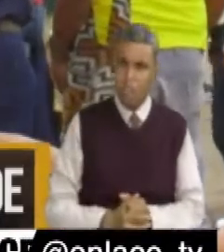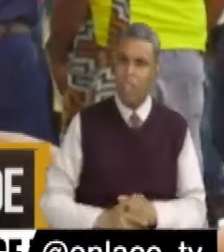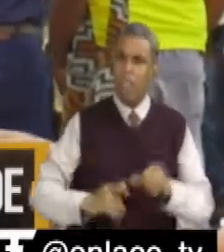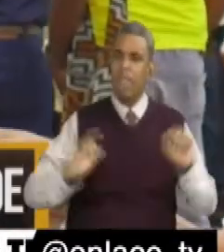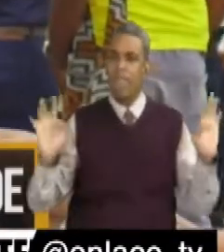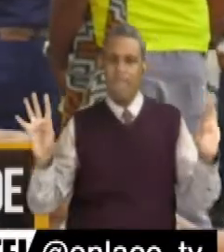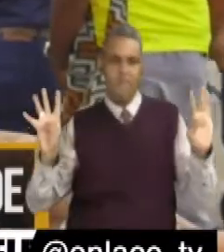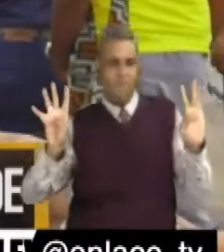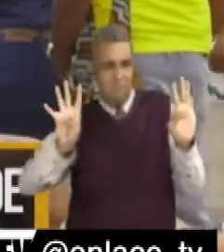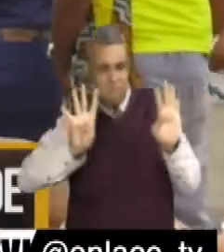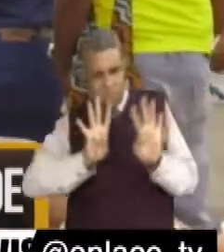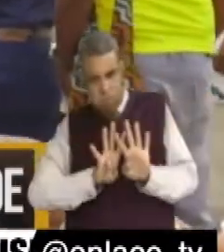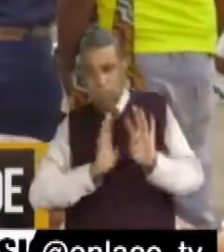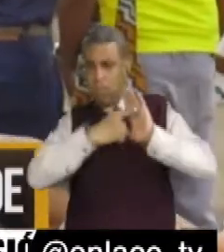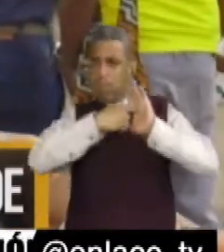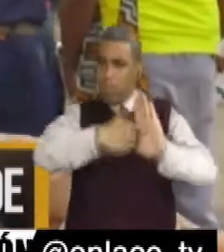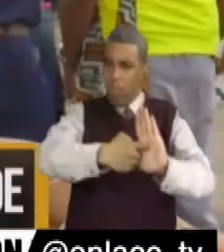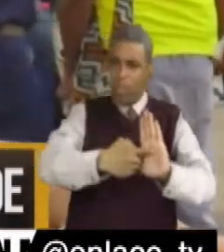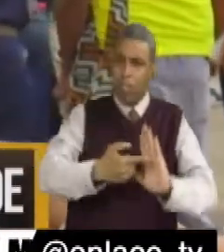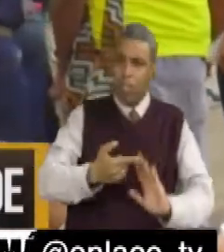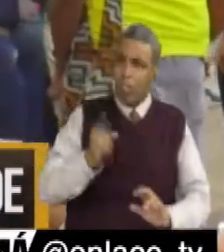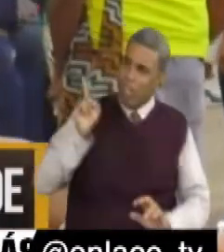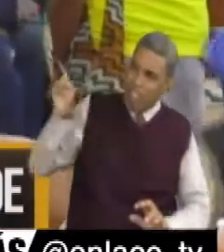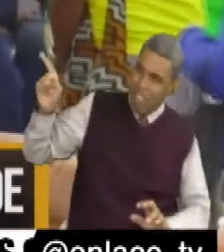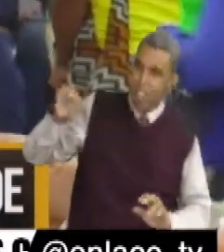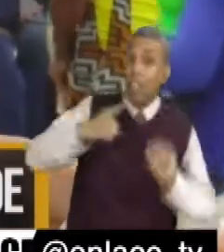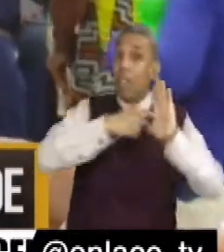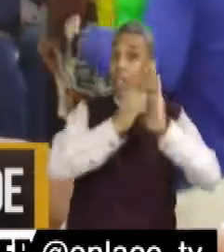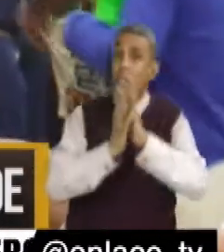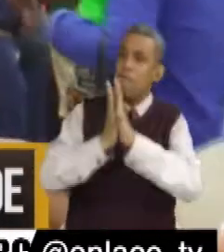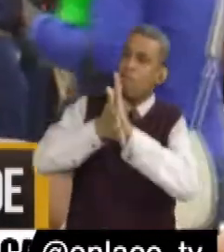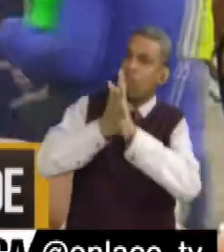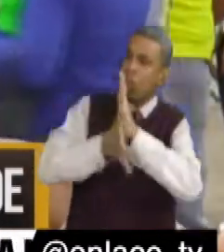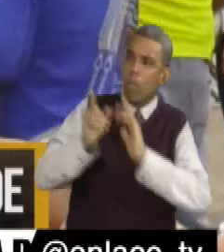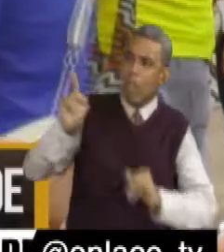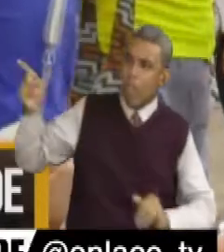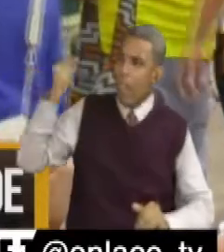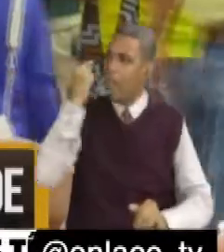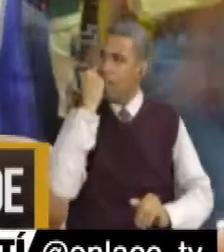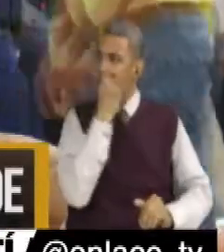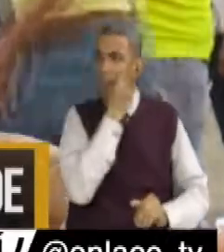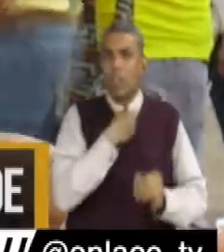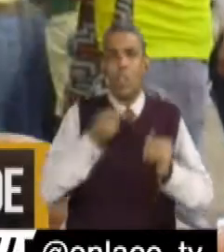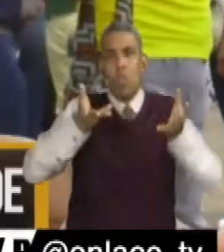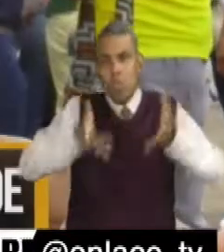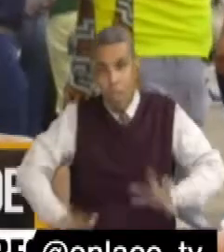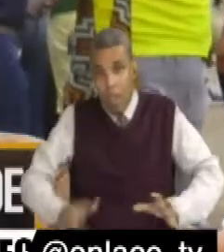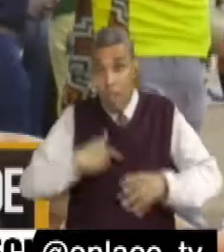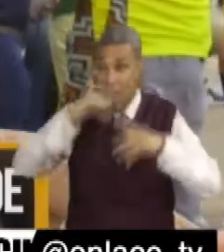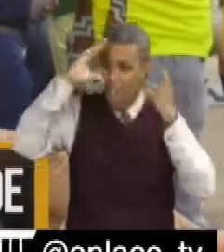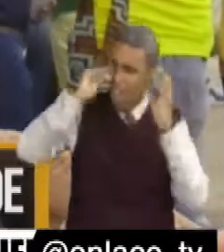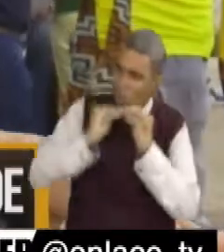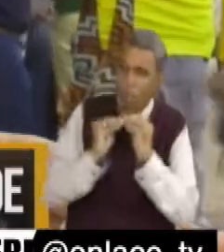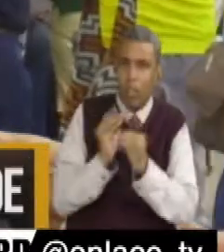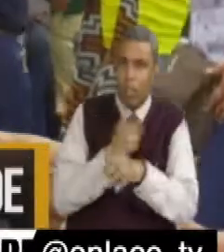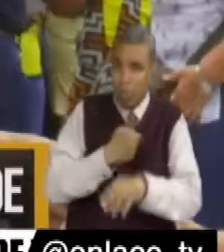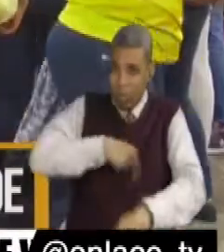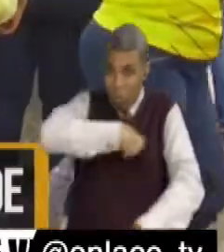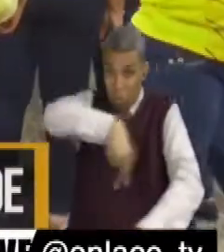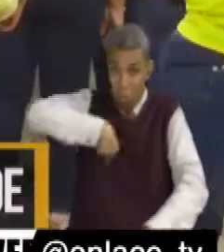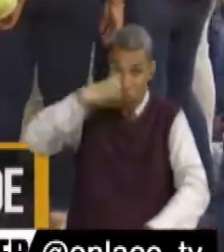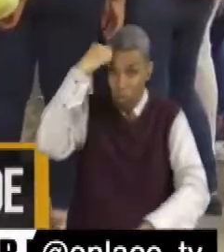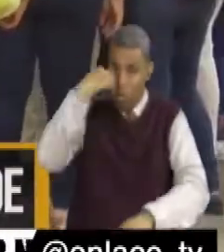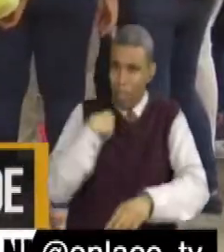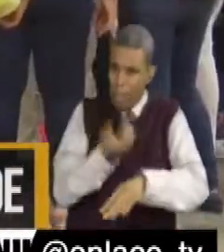frente a la falta de voluntad política del gobierno nacional de entrar a negociar el pliego de petición de